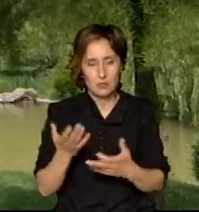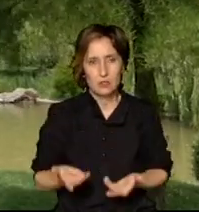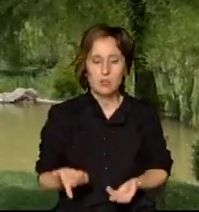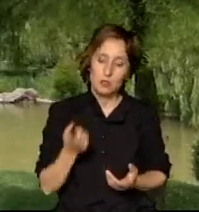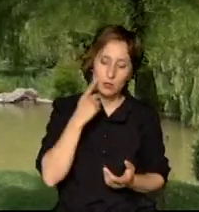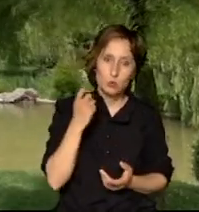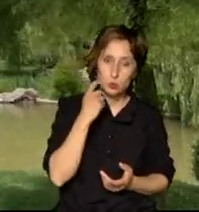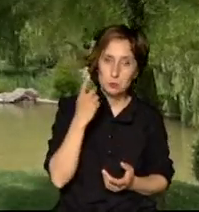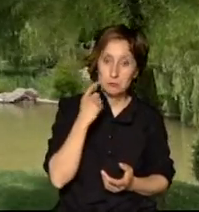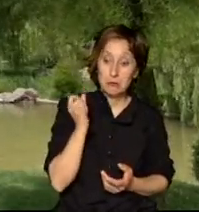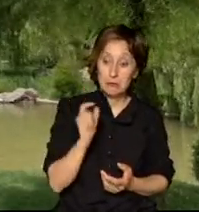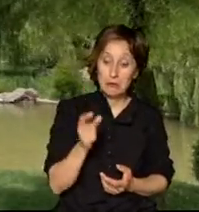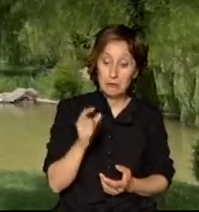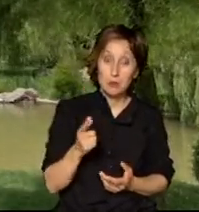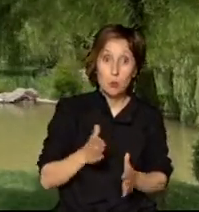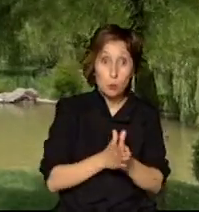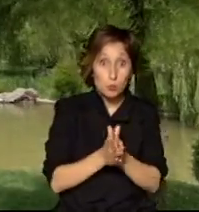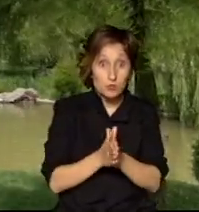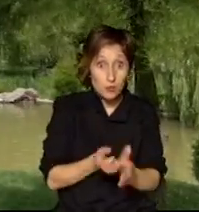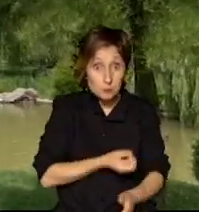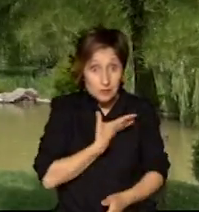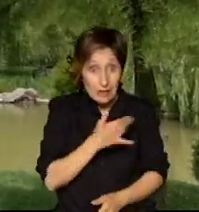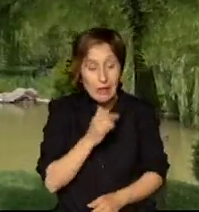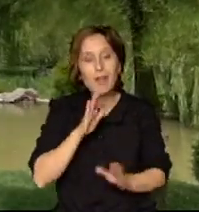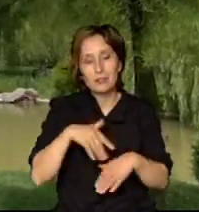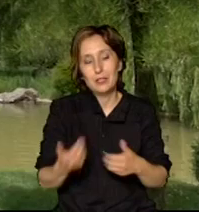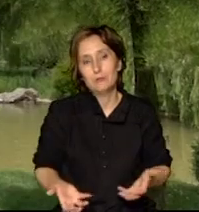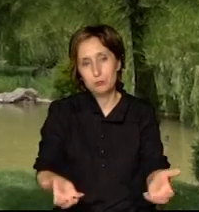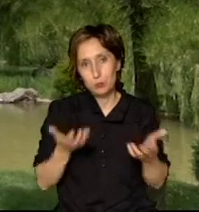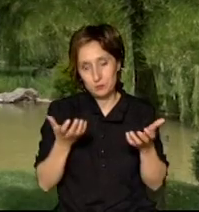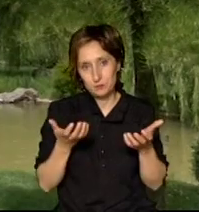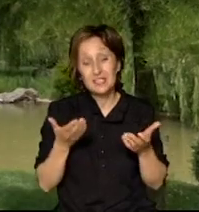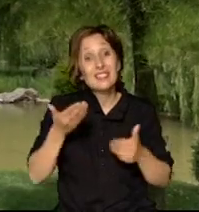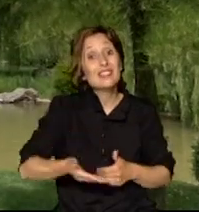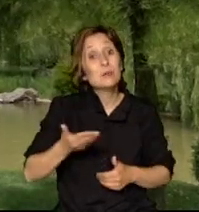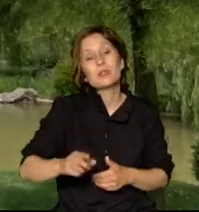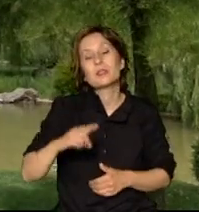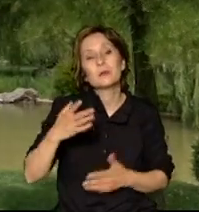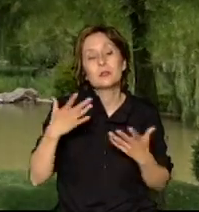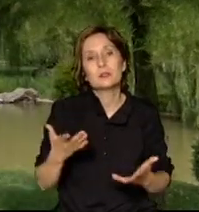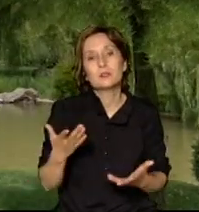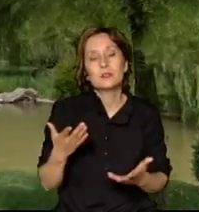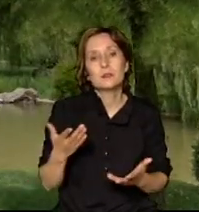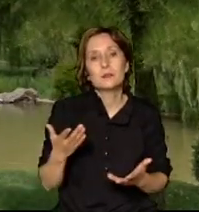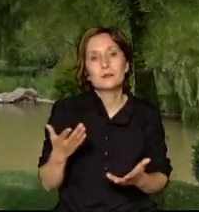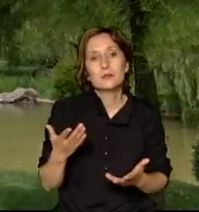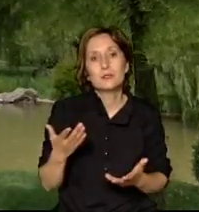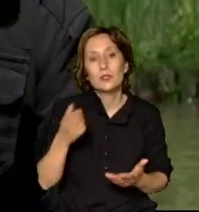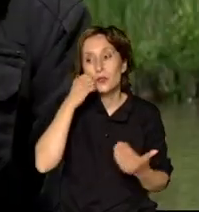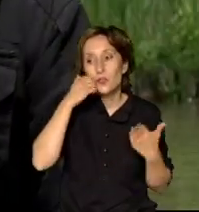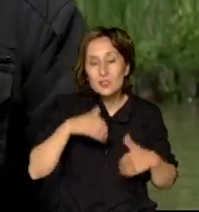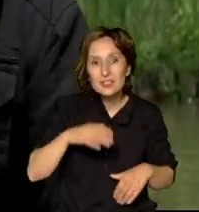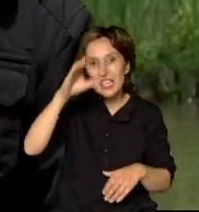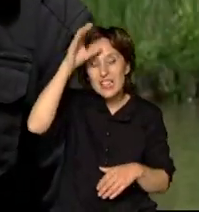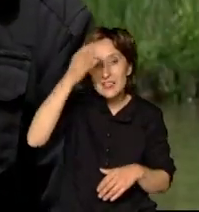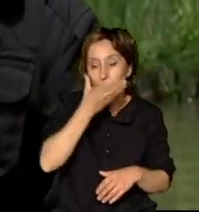si de verdad te gusta, ¿no?, y tienes esa motivación, al final lo acabas sacando. Lo importante es eso, ¿no?, es encontrar la belleza de la física, de la